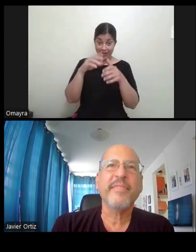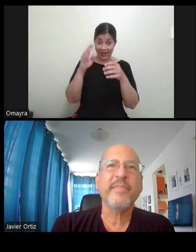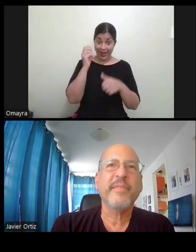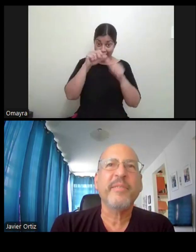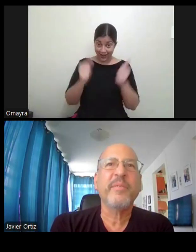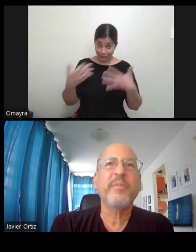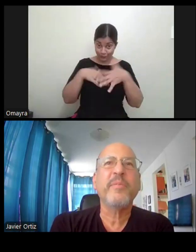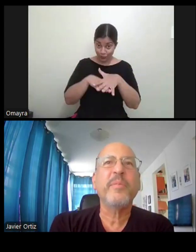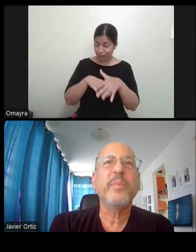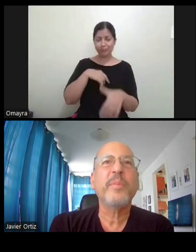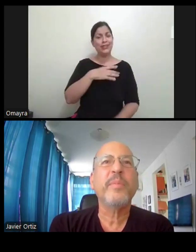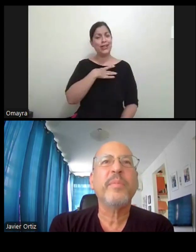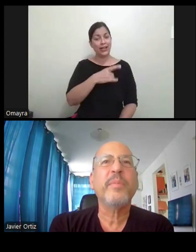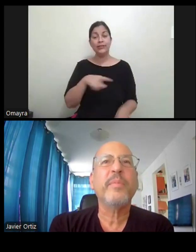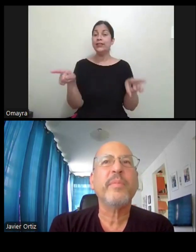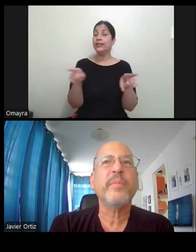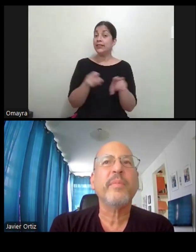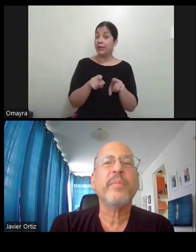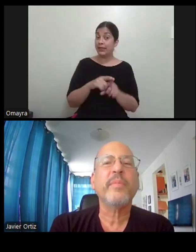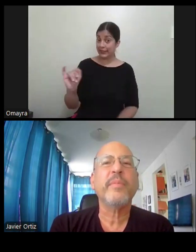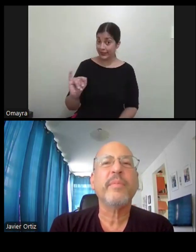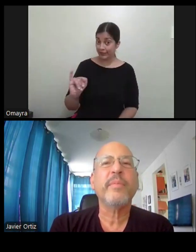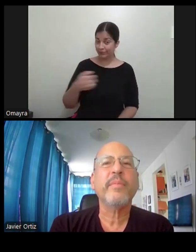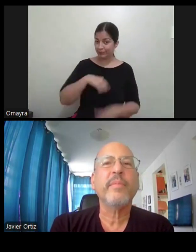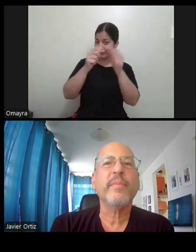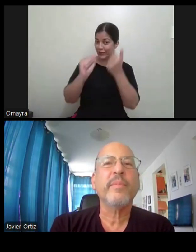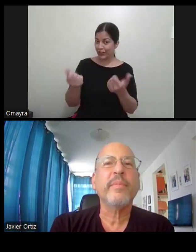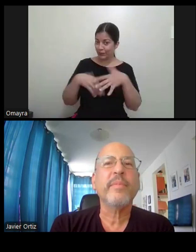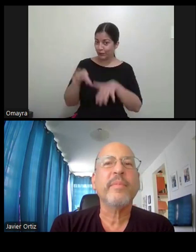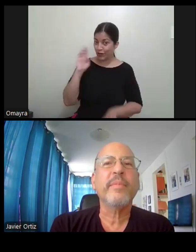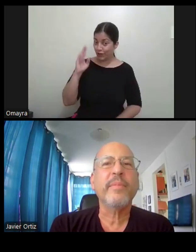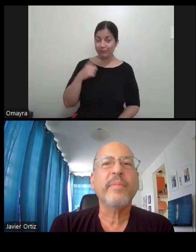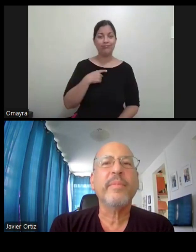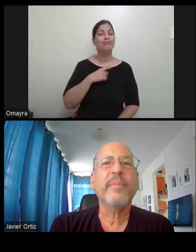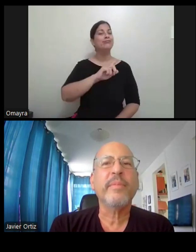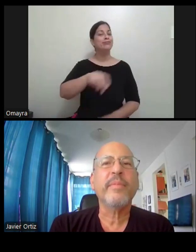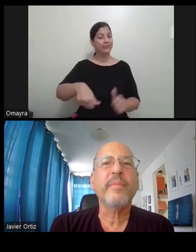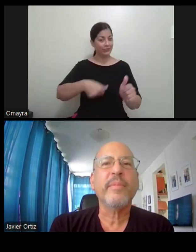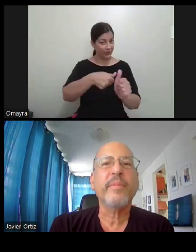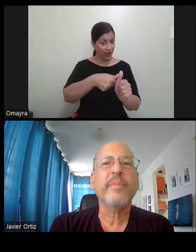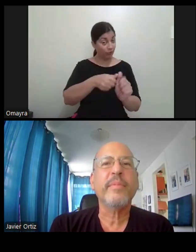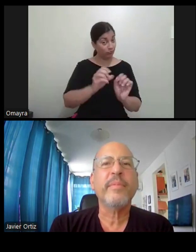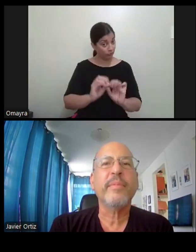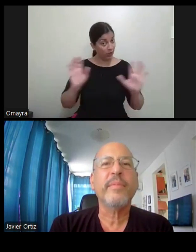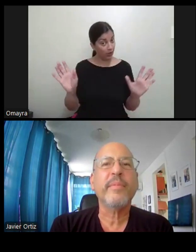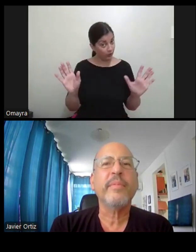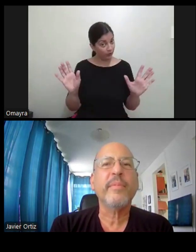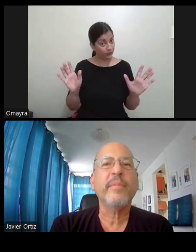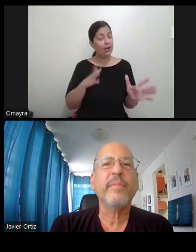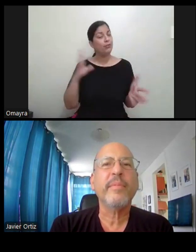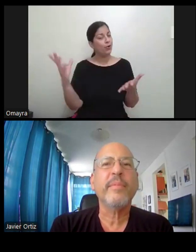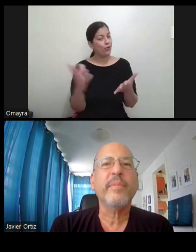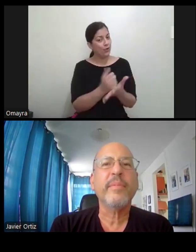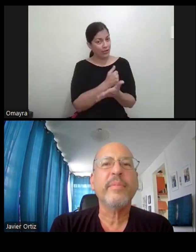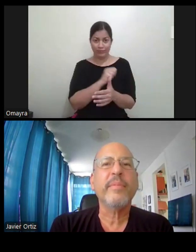me le dan like. También nos consiguen en Instagram como Artefusión Radio, ahí me le dan follow, por supuesto, y aprovechen y le dan